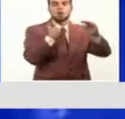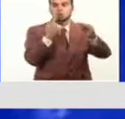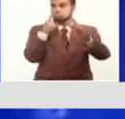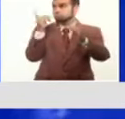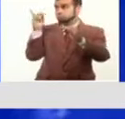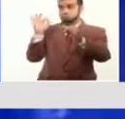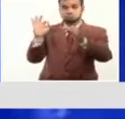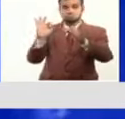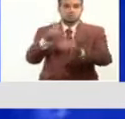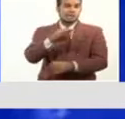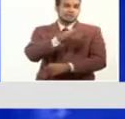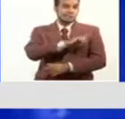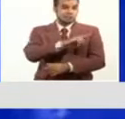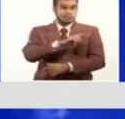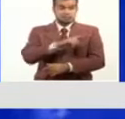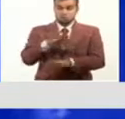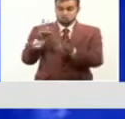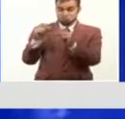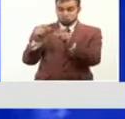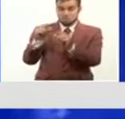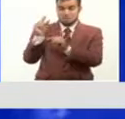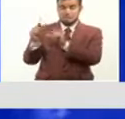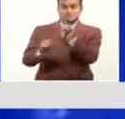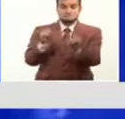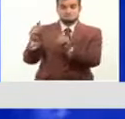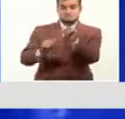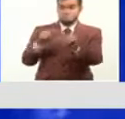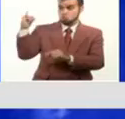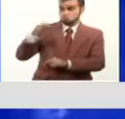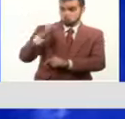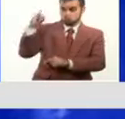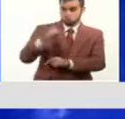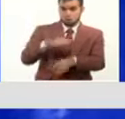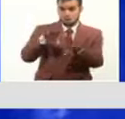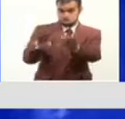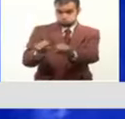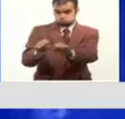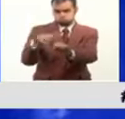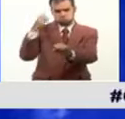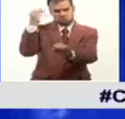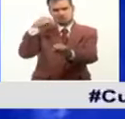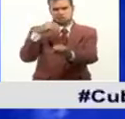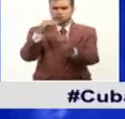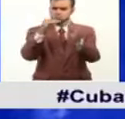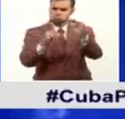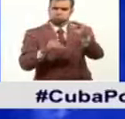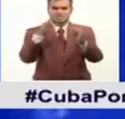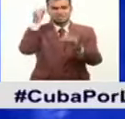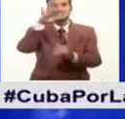es inferior al que habíamos tenido en los últimos 5 días.